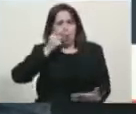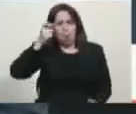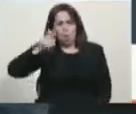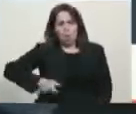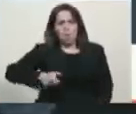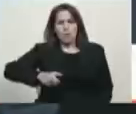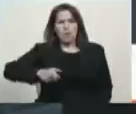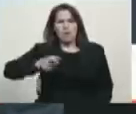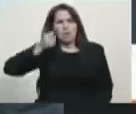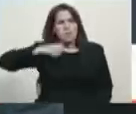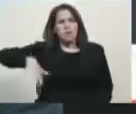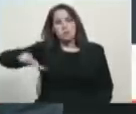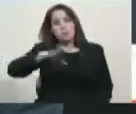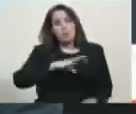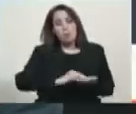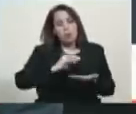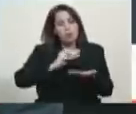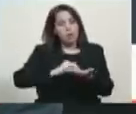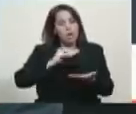pie,